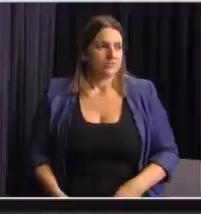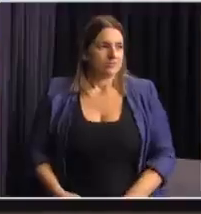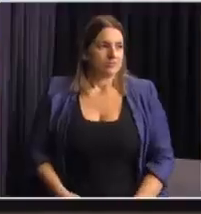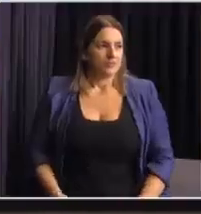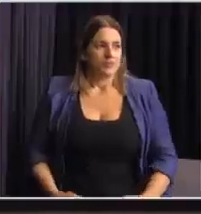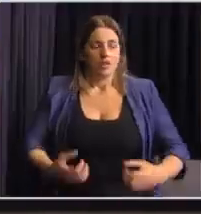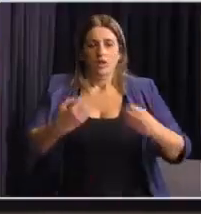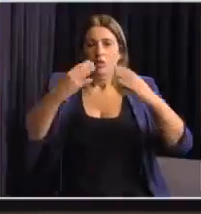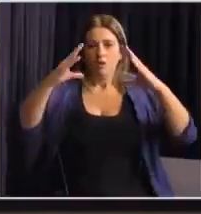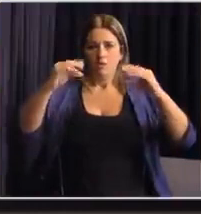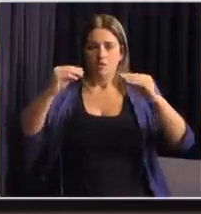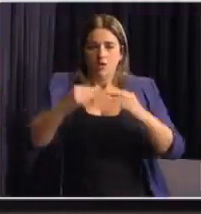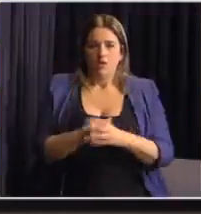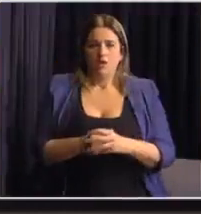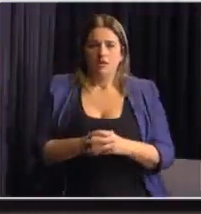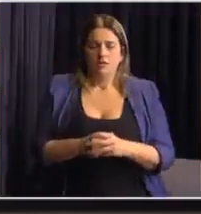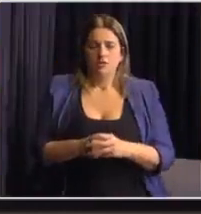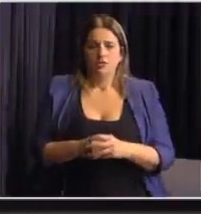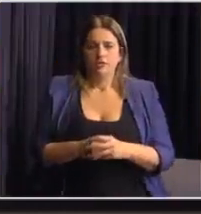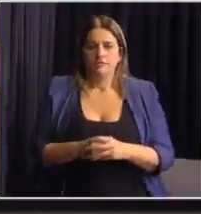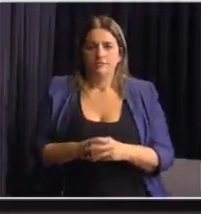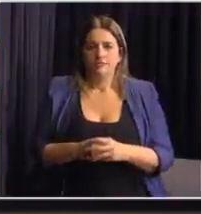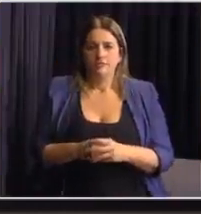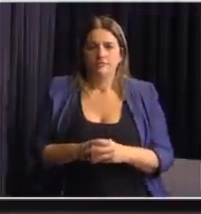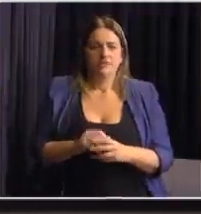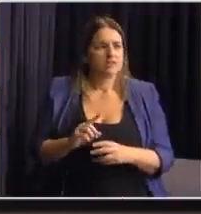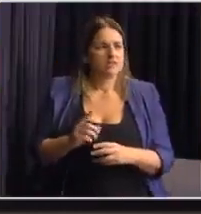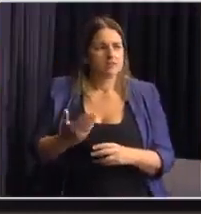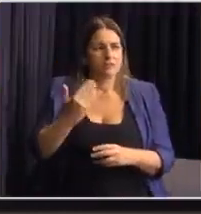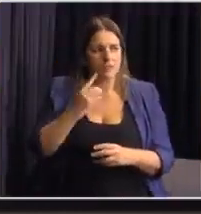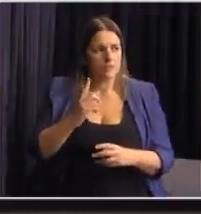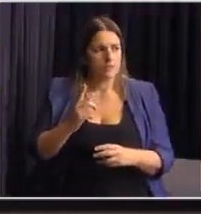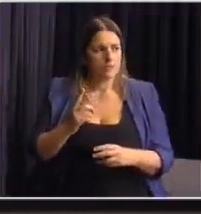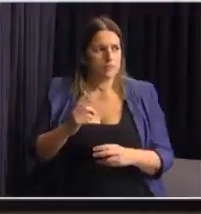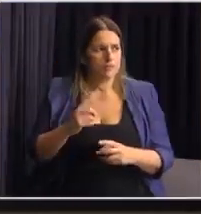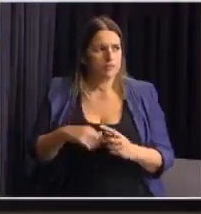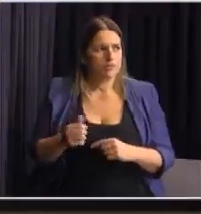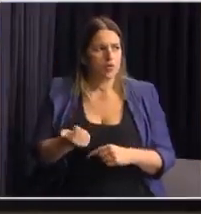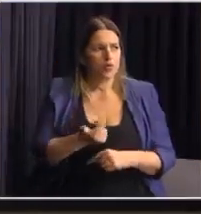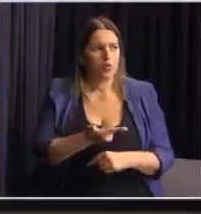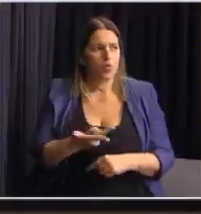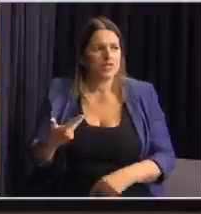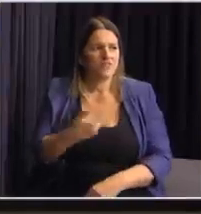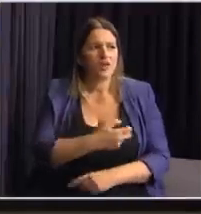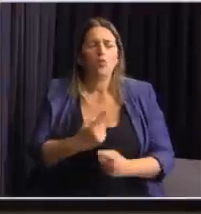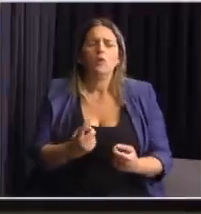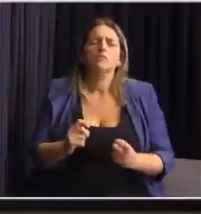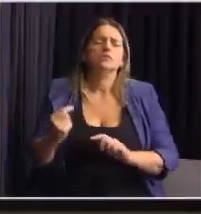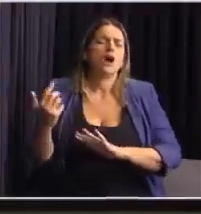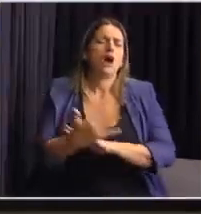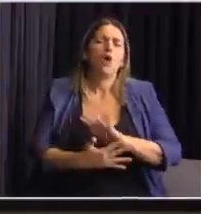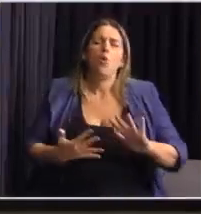Buenas noches, Ken Parks de Bloomberg News. Señor presidente, le pregunto, ¿cuántas vacunas va a precisar Uruguay de